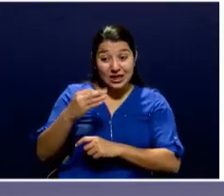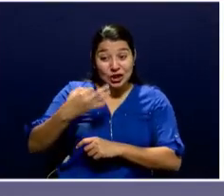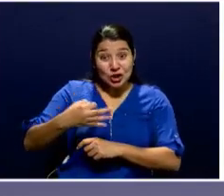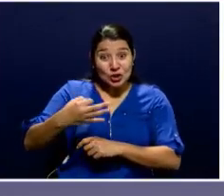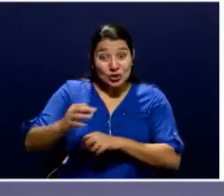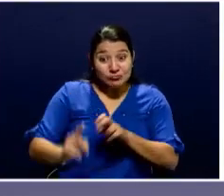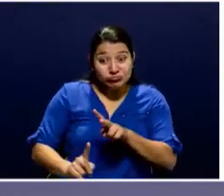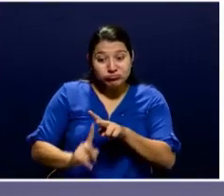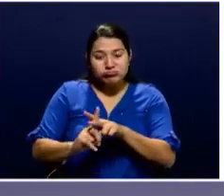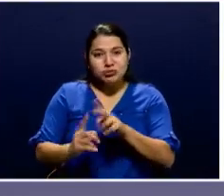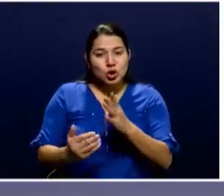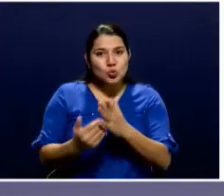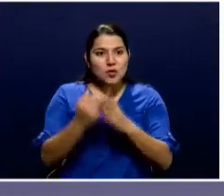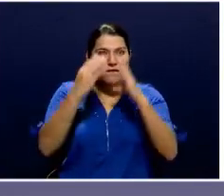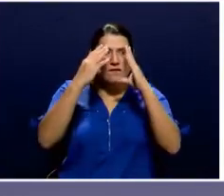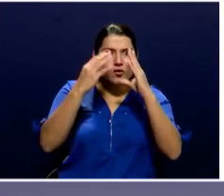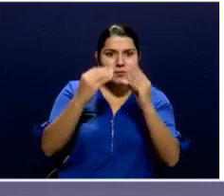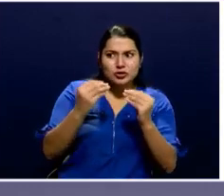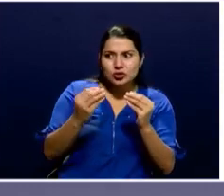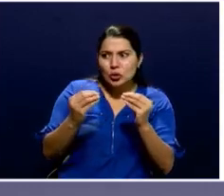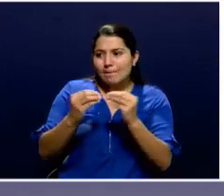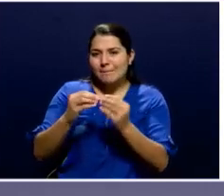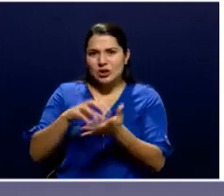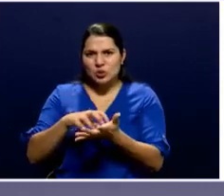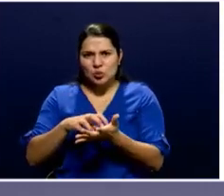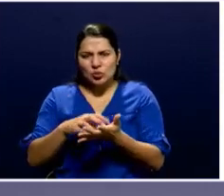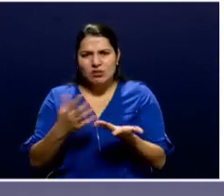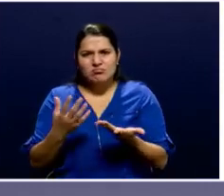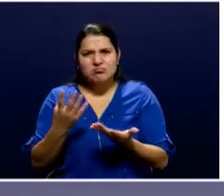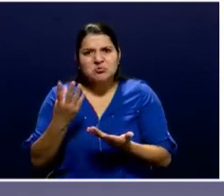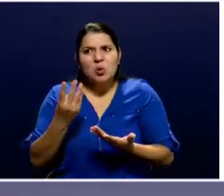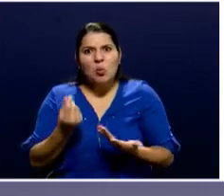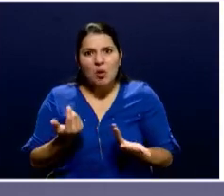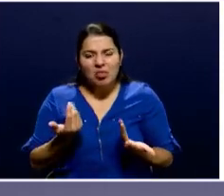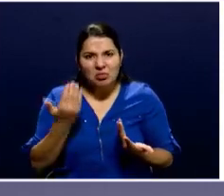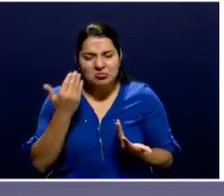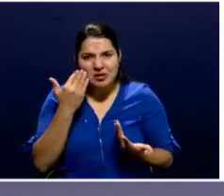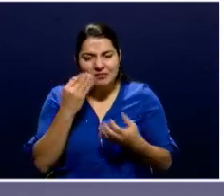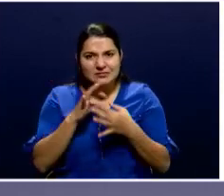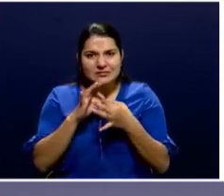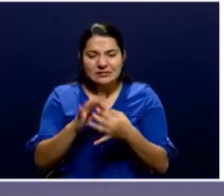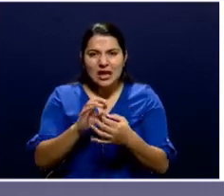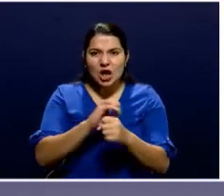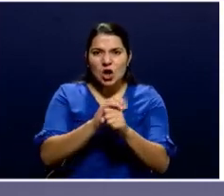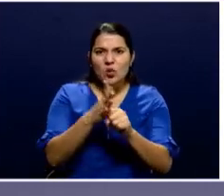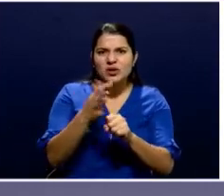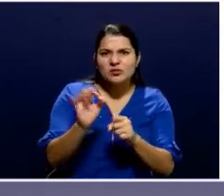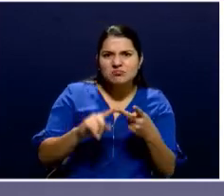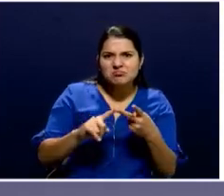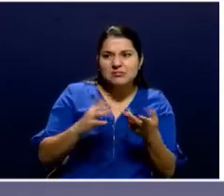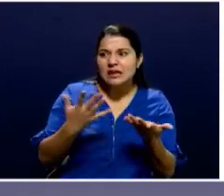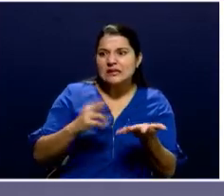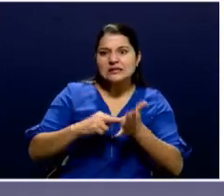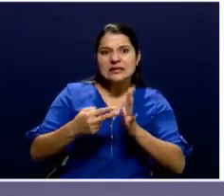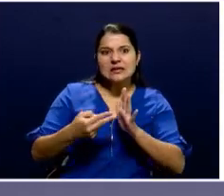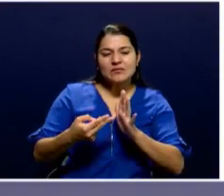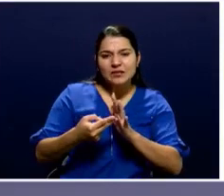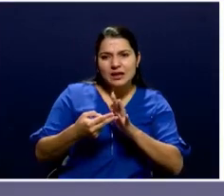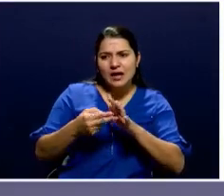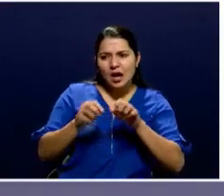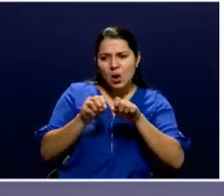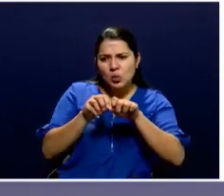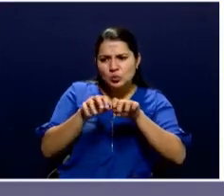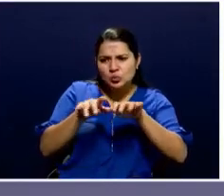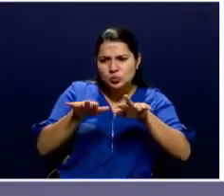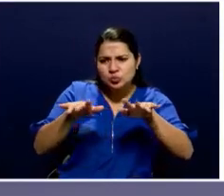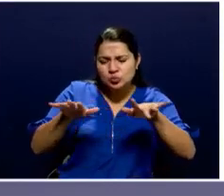dudas. ¿Cuánto sabemos del COVID-19? ¿Qué es una pandemia? ¿Por qué se dice que Costa